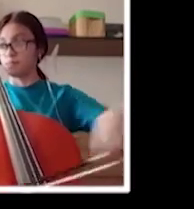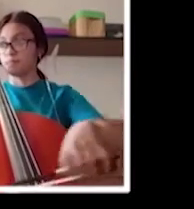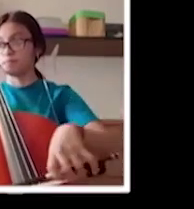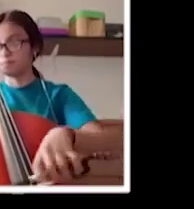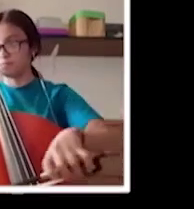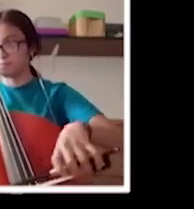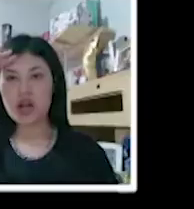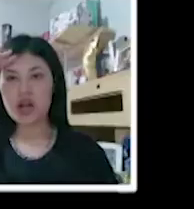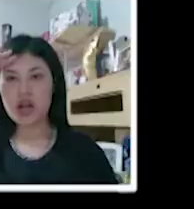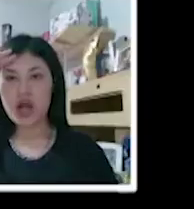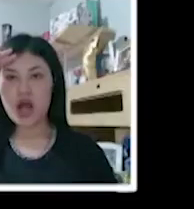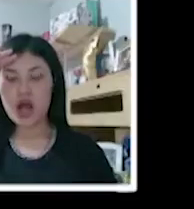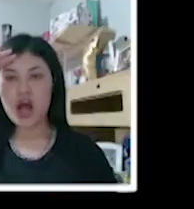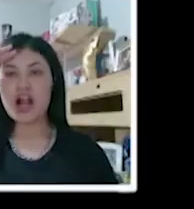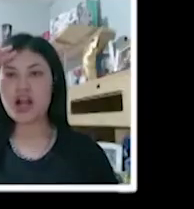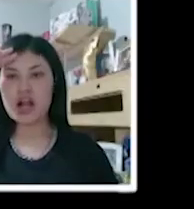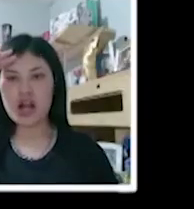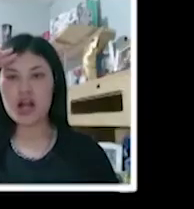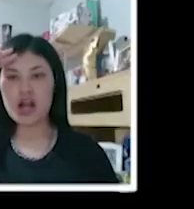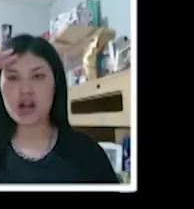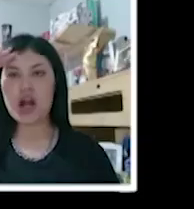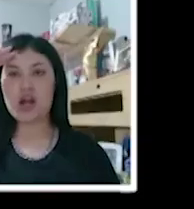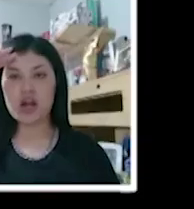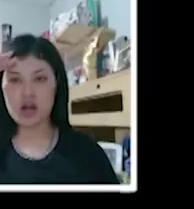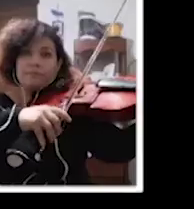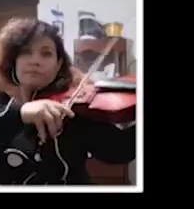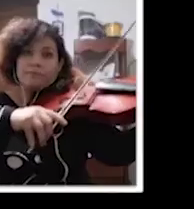no no